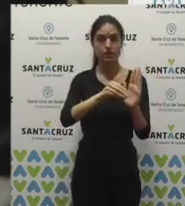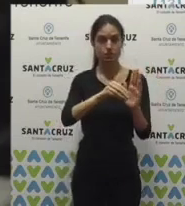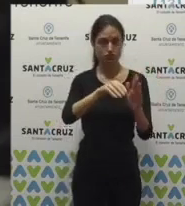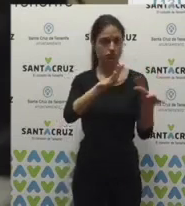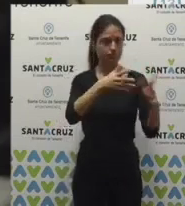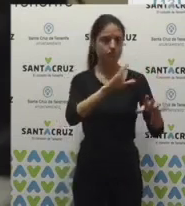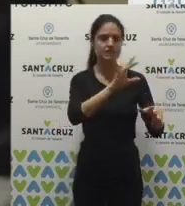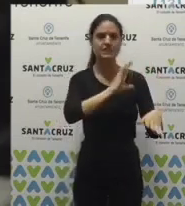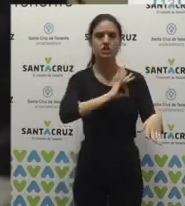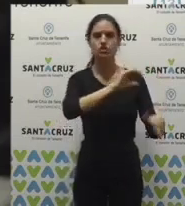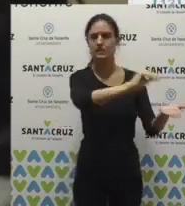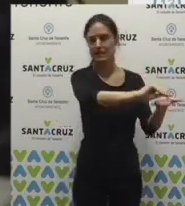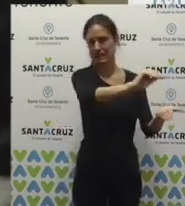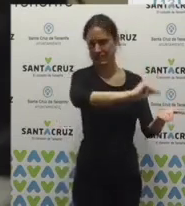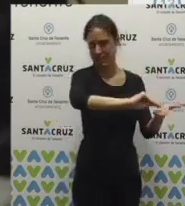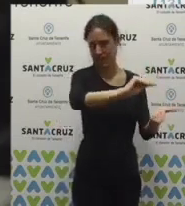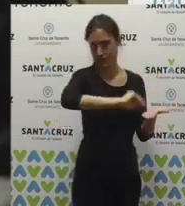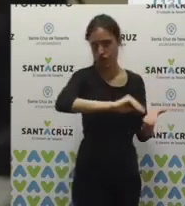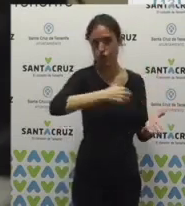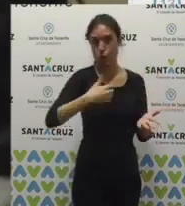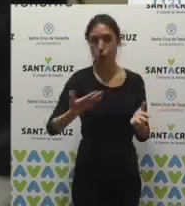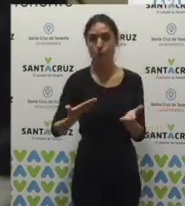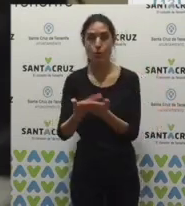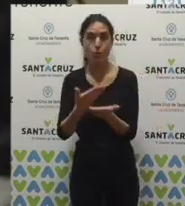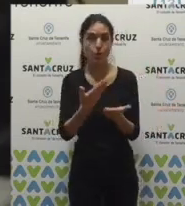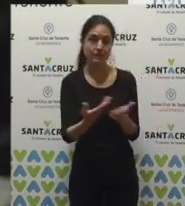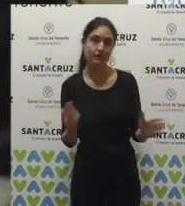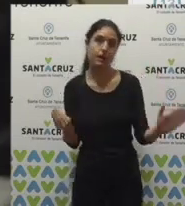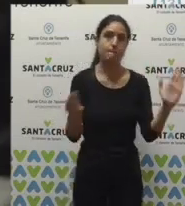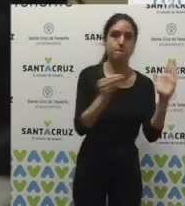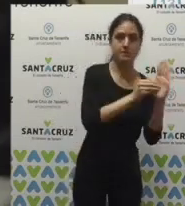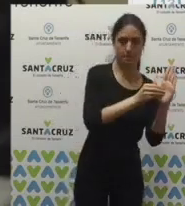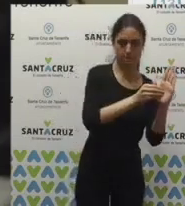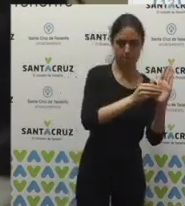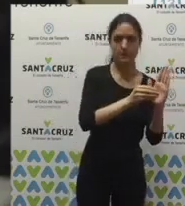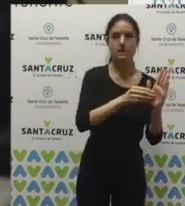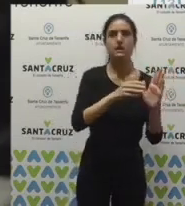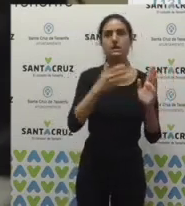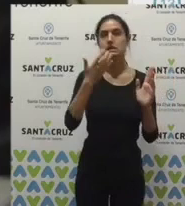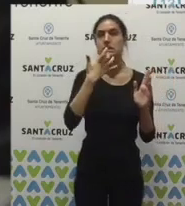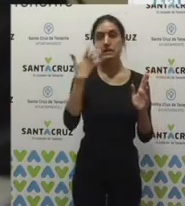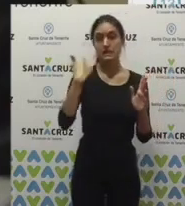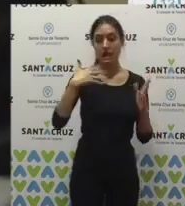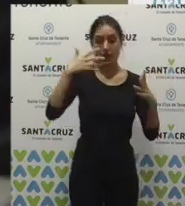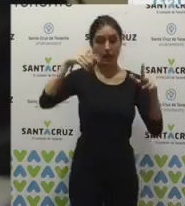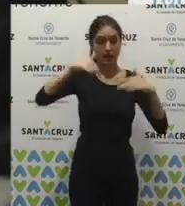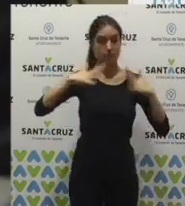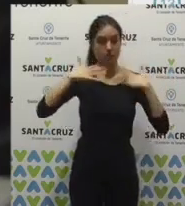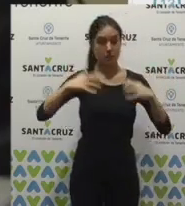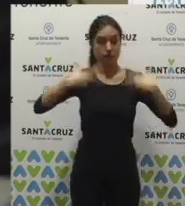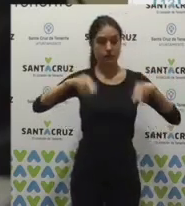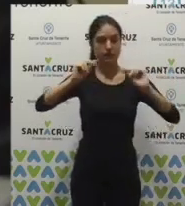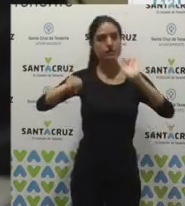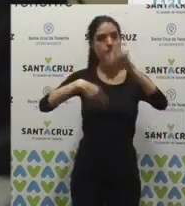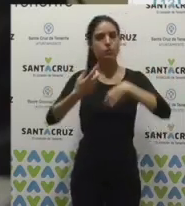propuesta a que la tengan en cuenta en cuanto termine y la pasó por correo electrónico de acuerdo